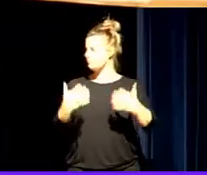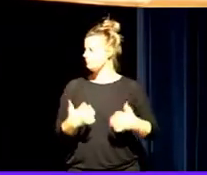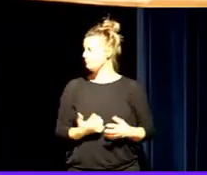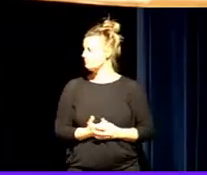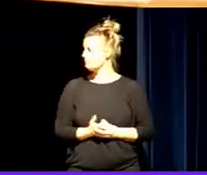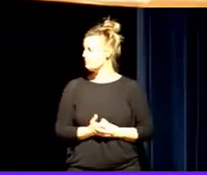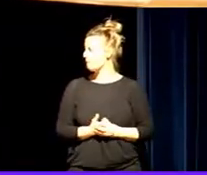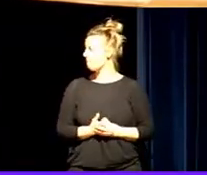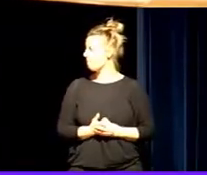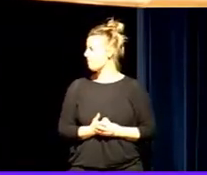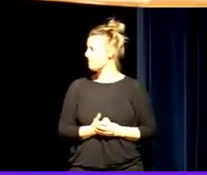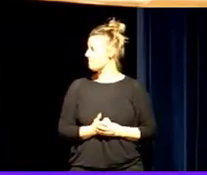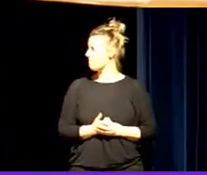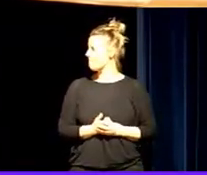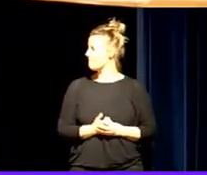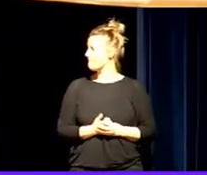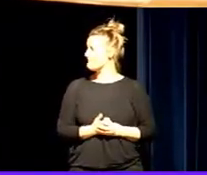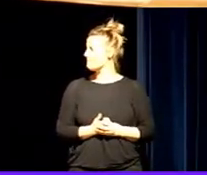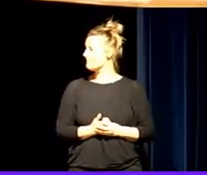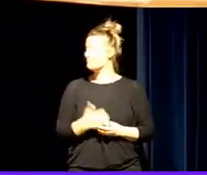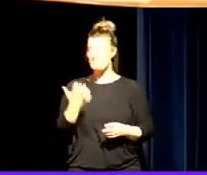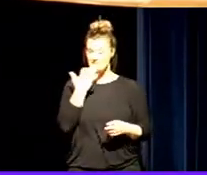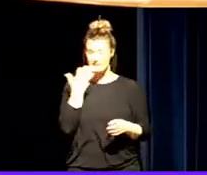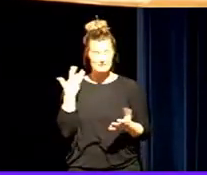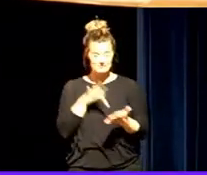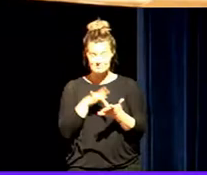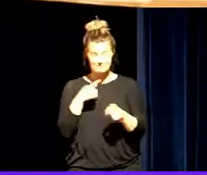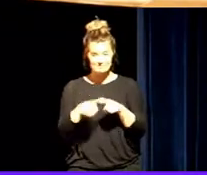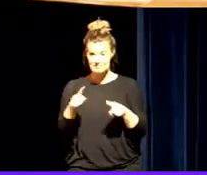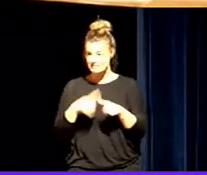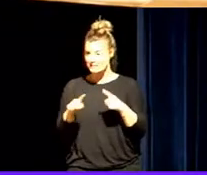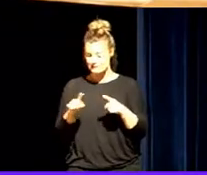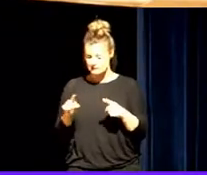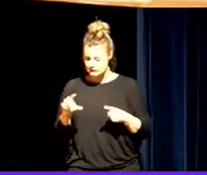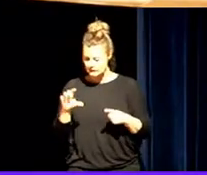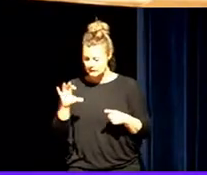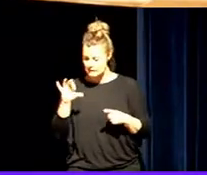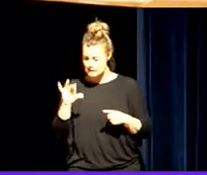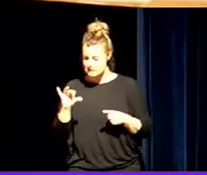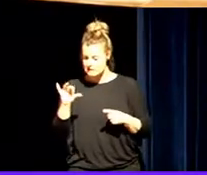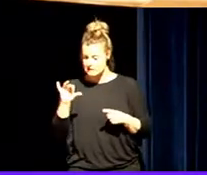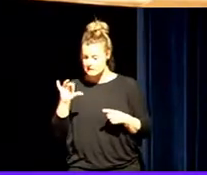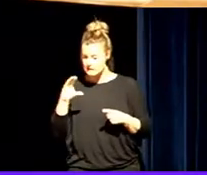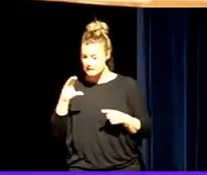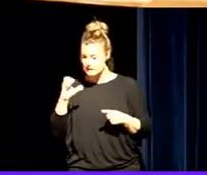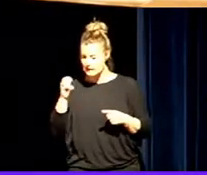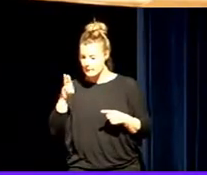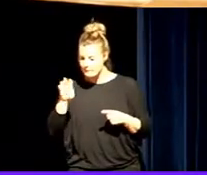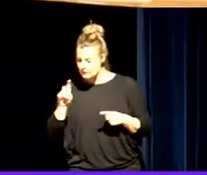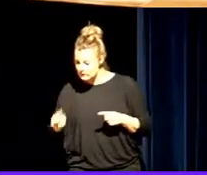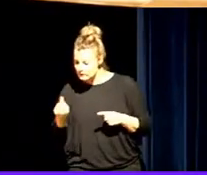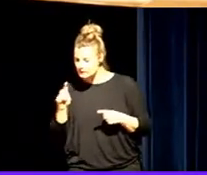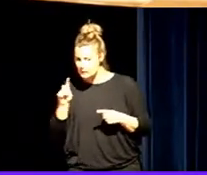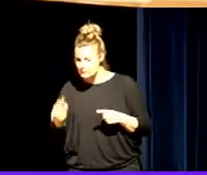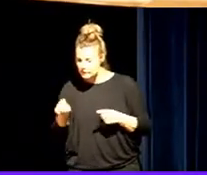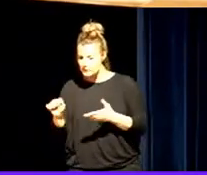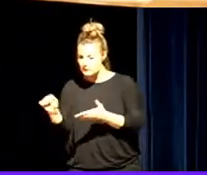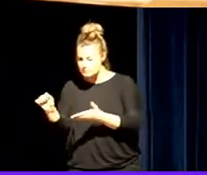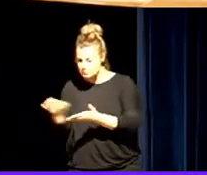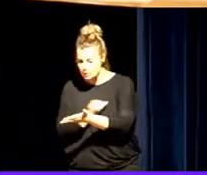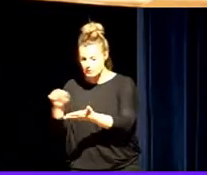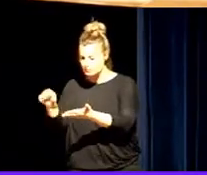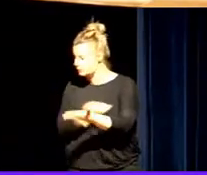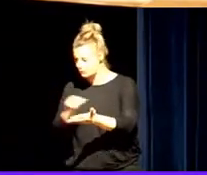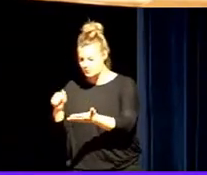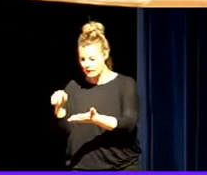Luego, si la cosa se pone bien, es escape, que puedan tener a alguien, o sea, un refugio,